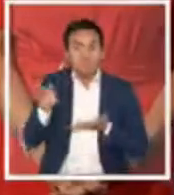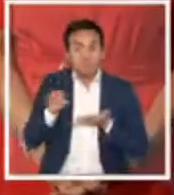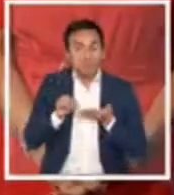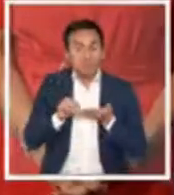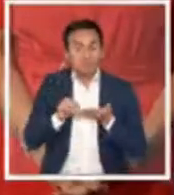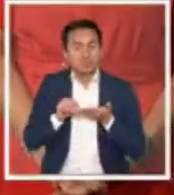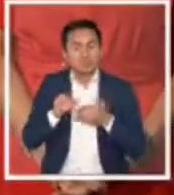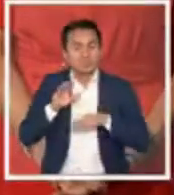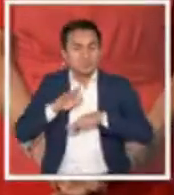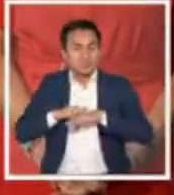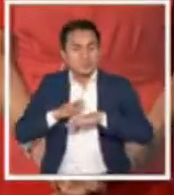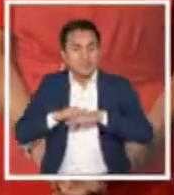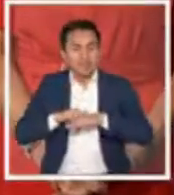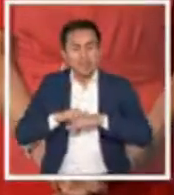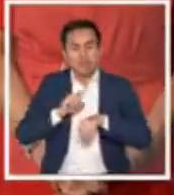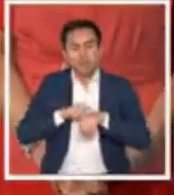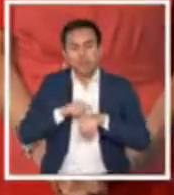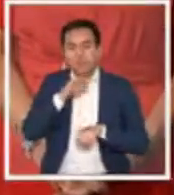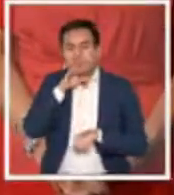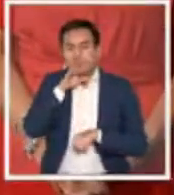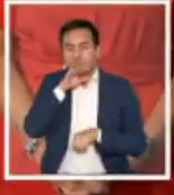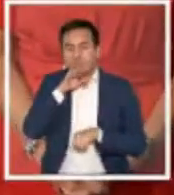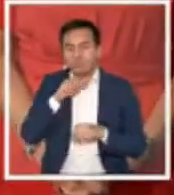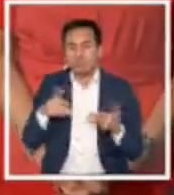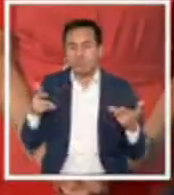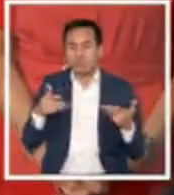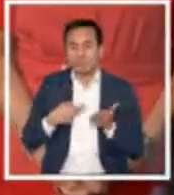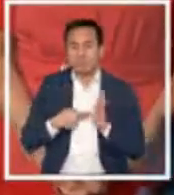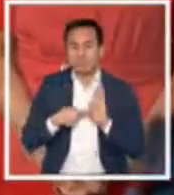durante unos minutos